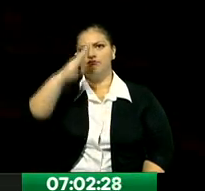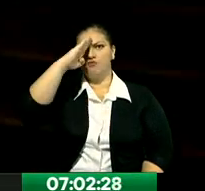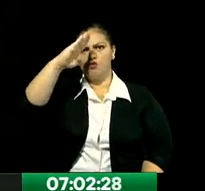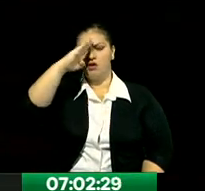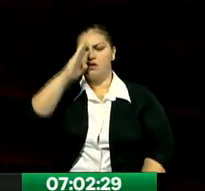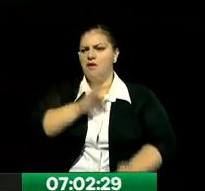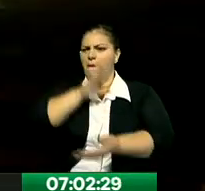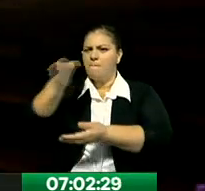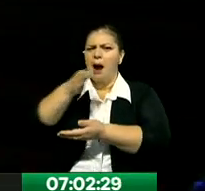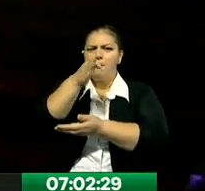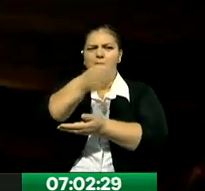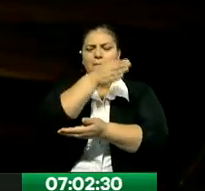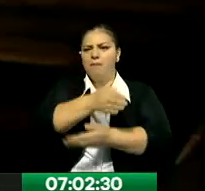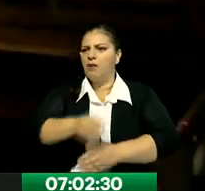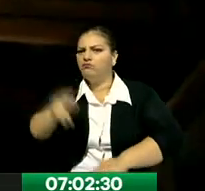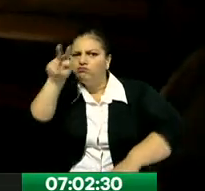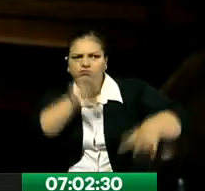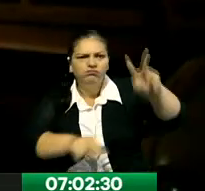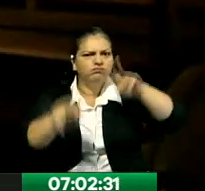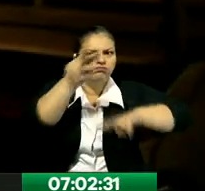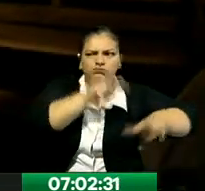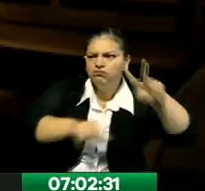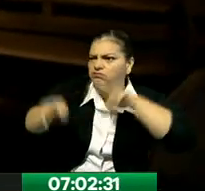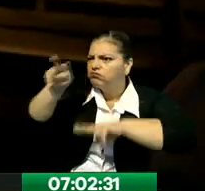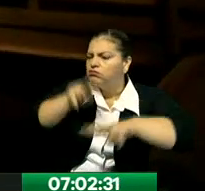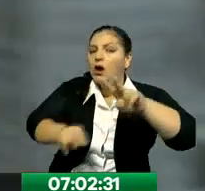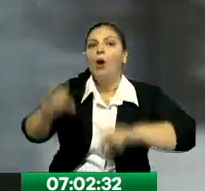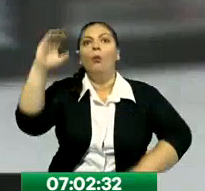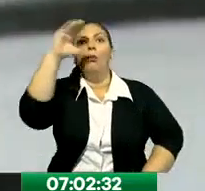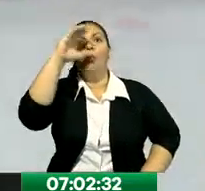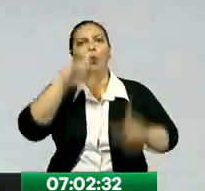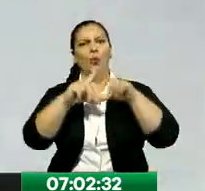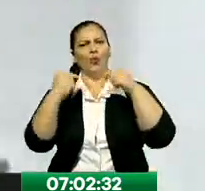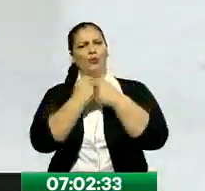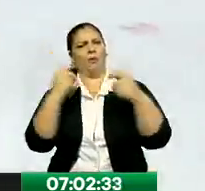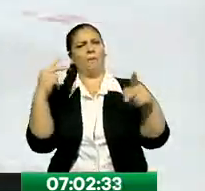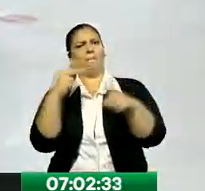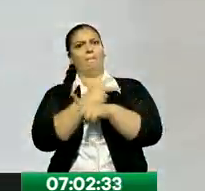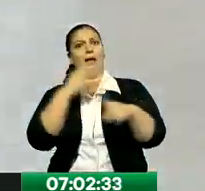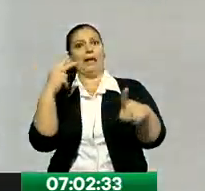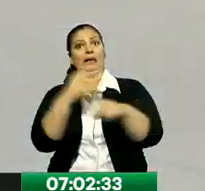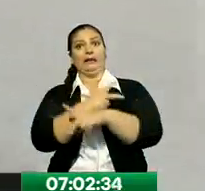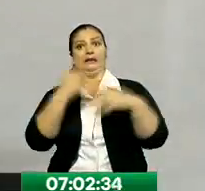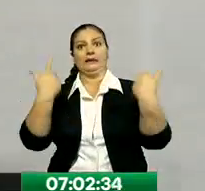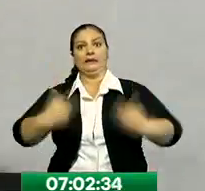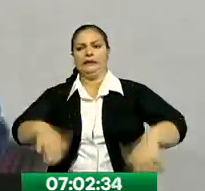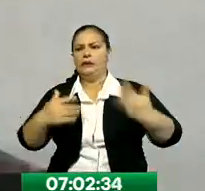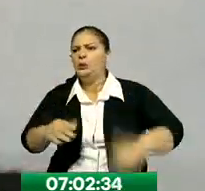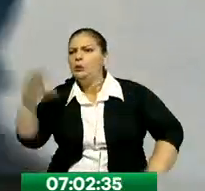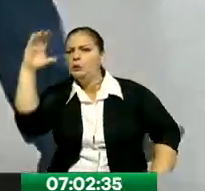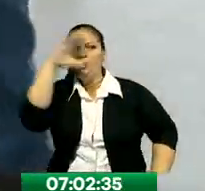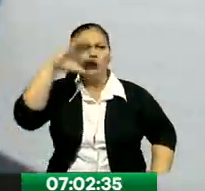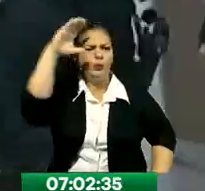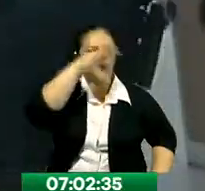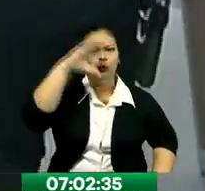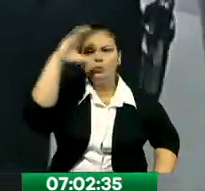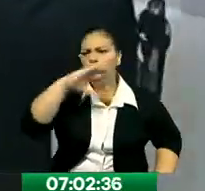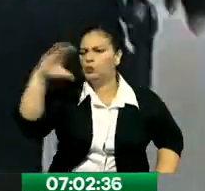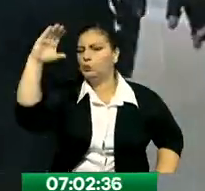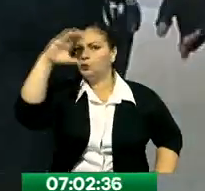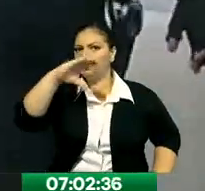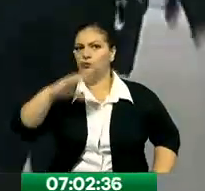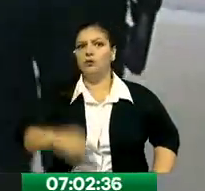los allanamientos permitieron desarticular una supuesta organización dedicada al robo